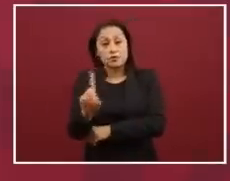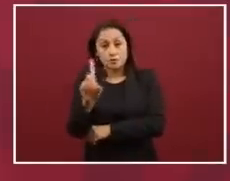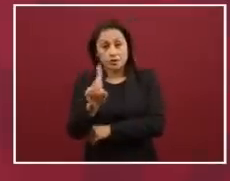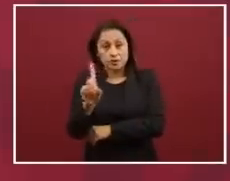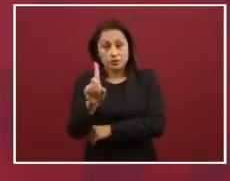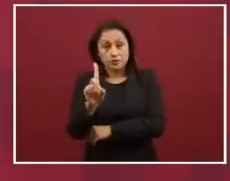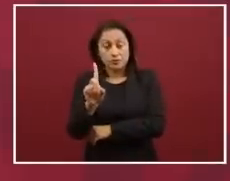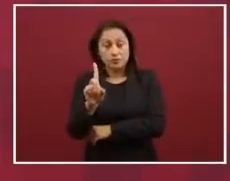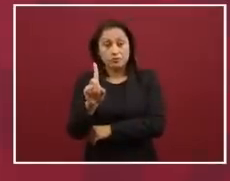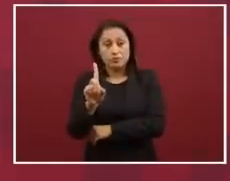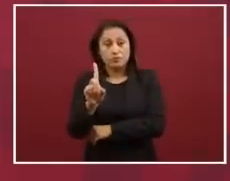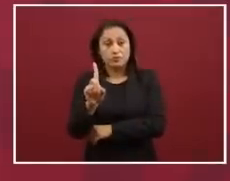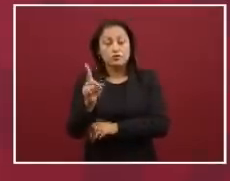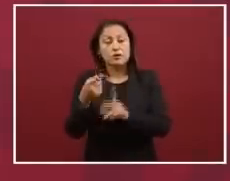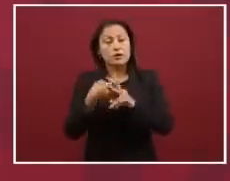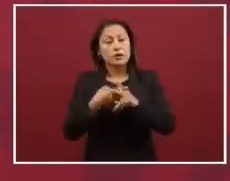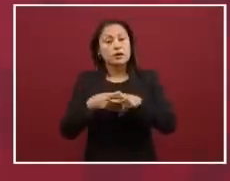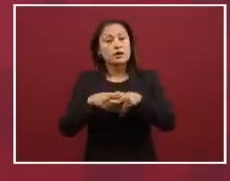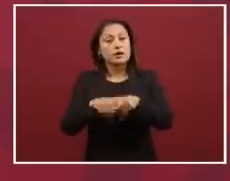total